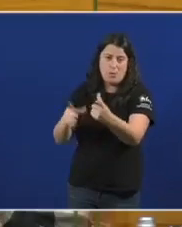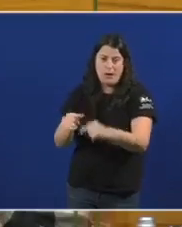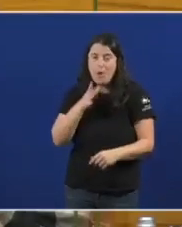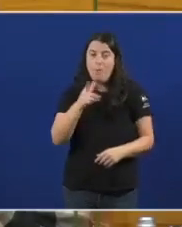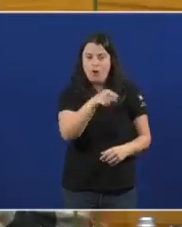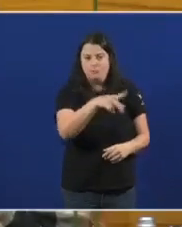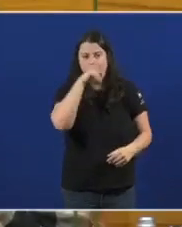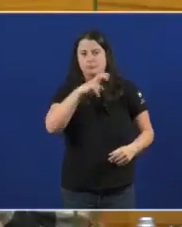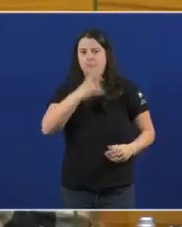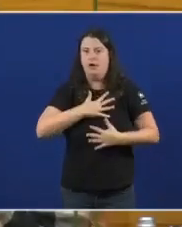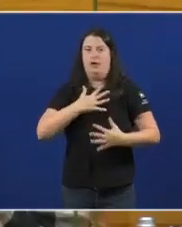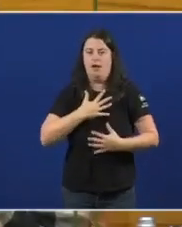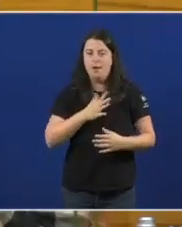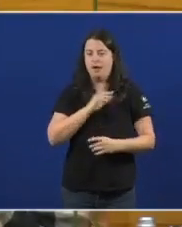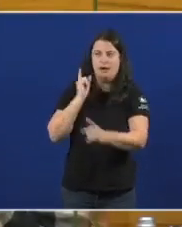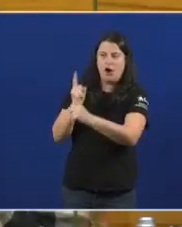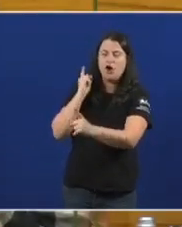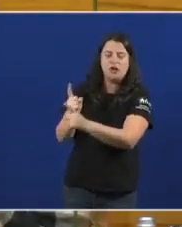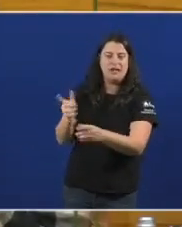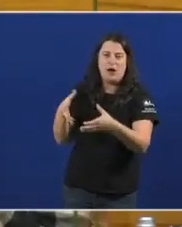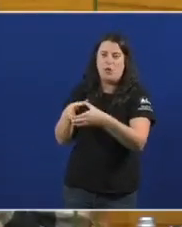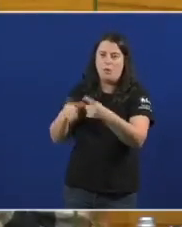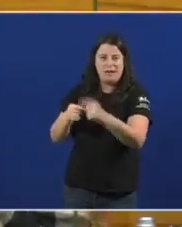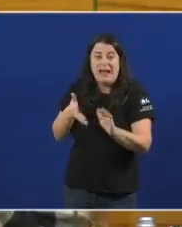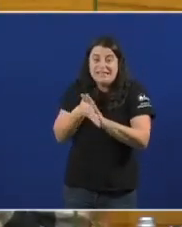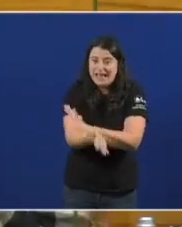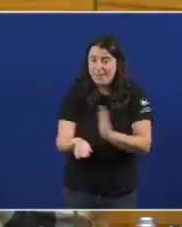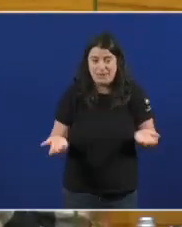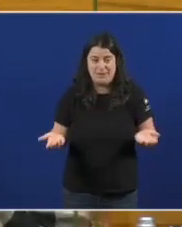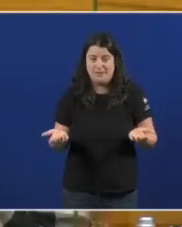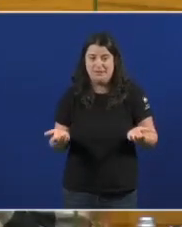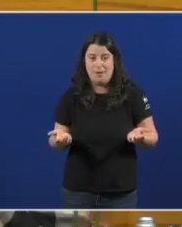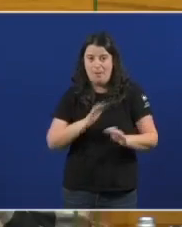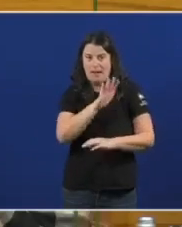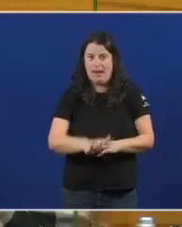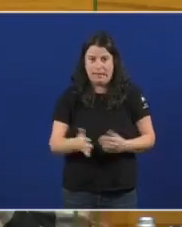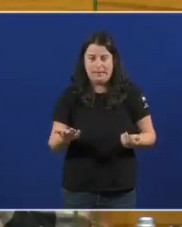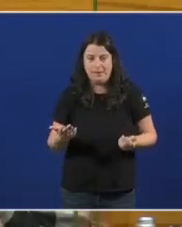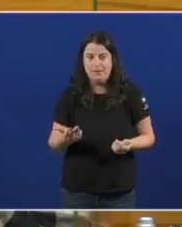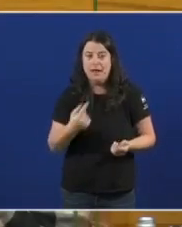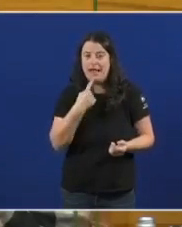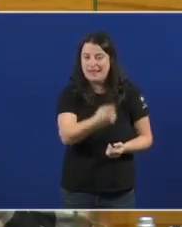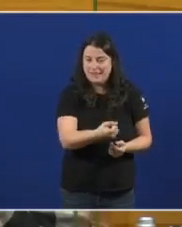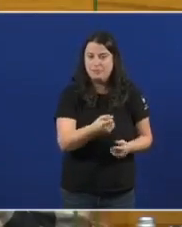vostede hiperventilando contra o BNG. E nós o que lle pedimos, é que na